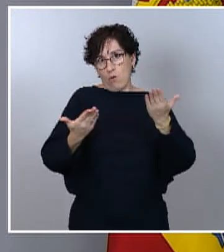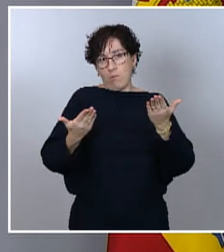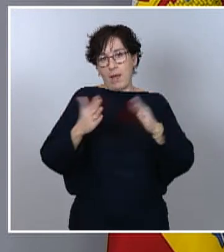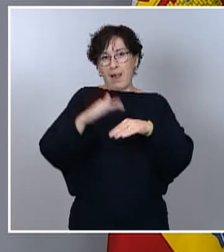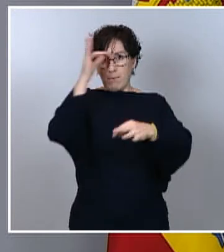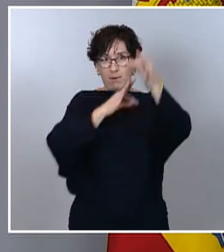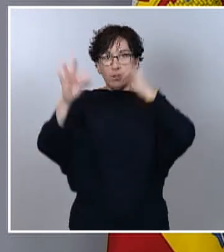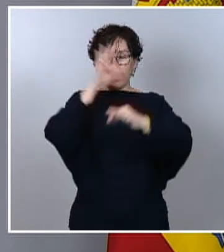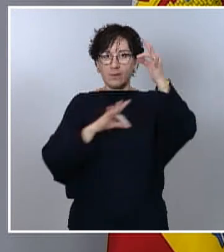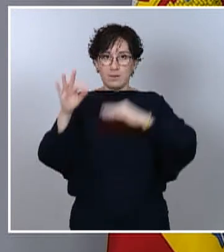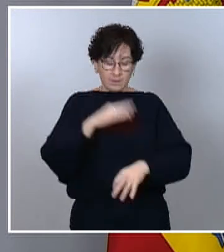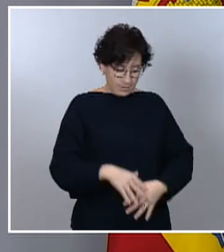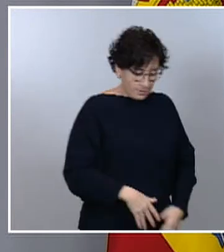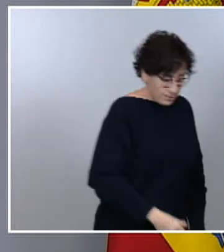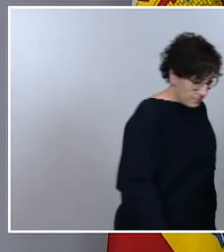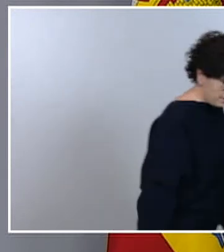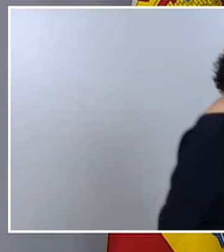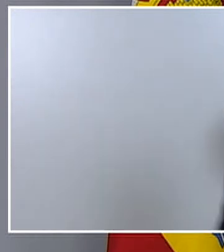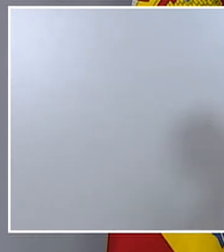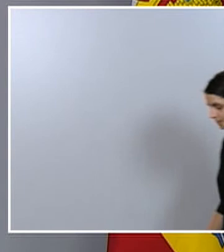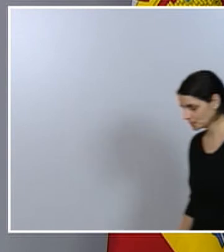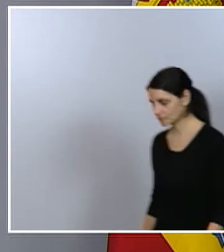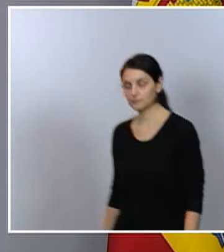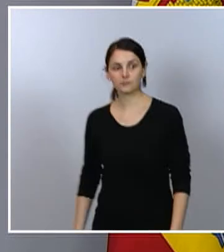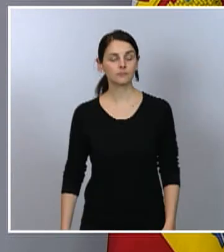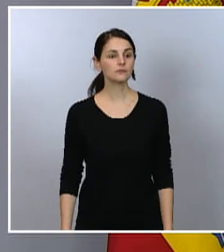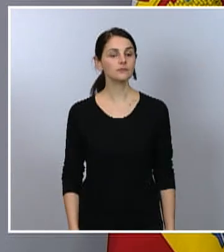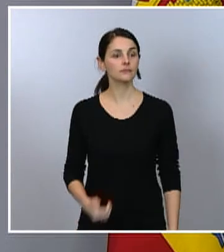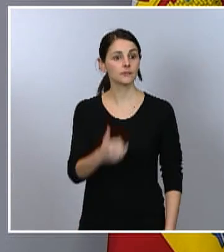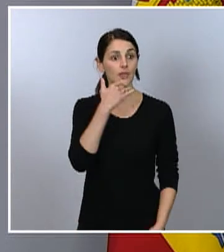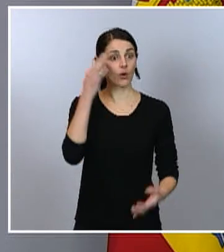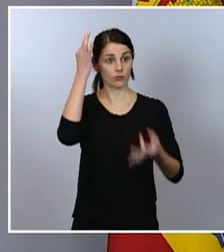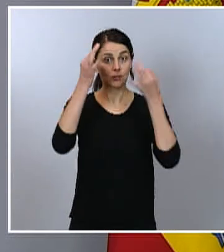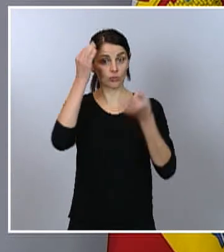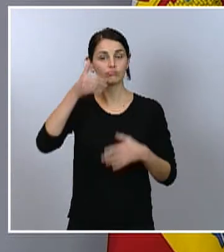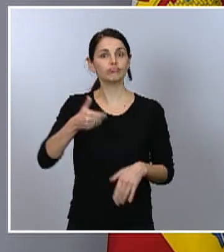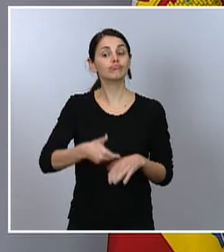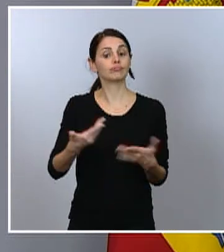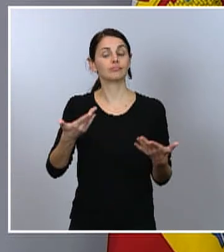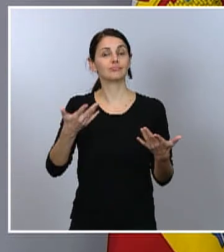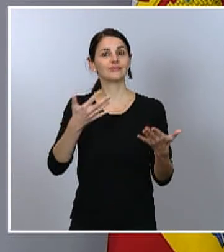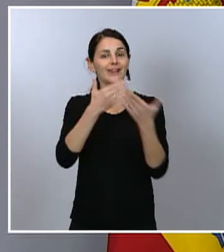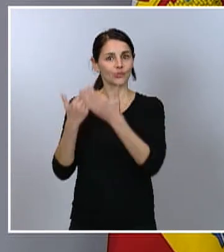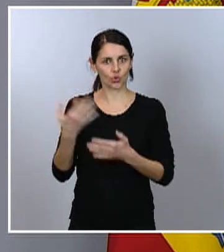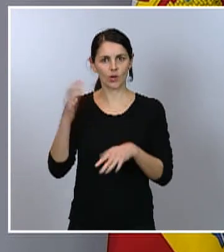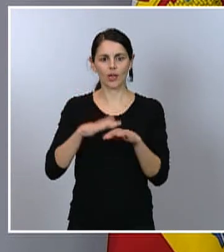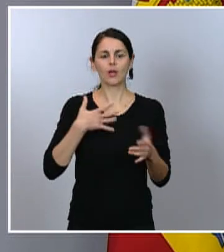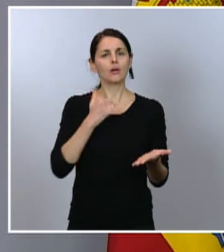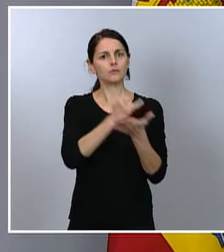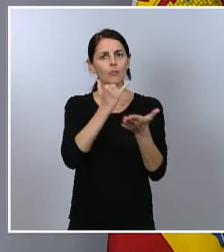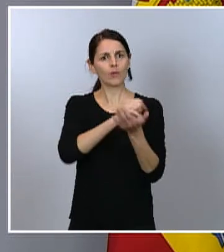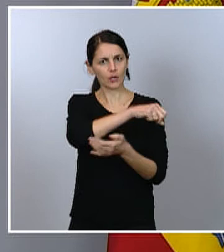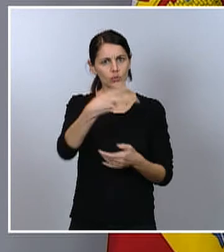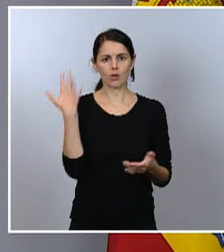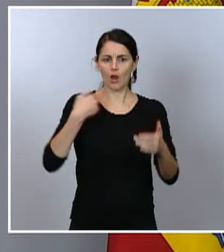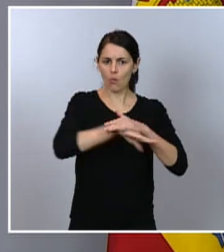De todas maneras, un dato estupendo del estudio es que tenemos las muestras guardadas y tenemos muestras también de esta ronda